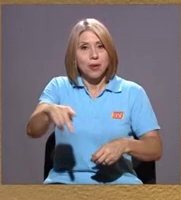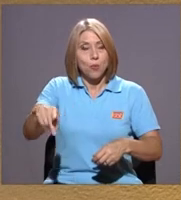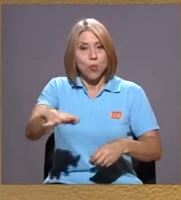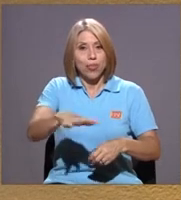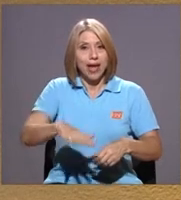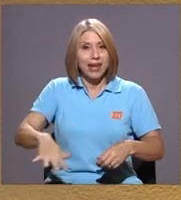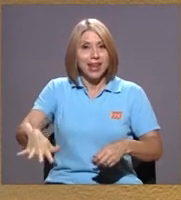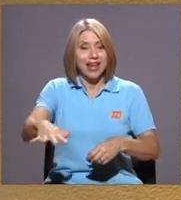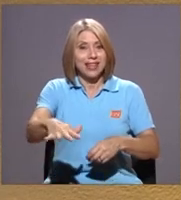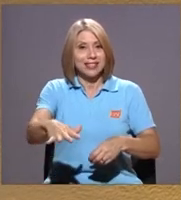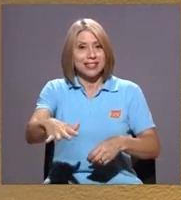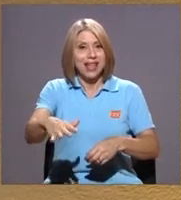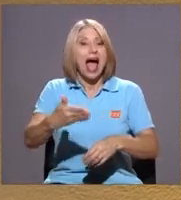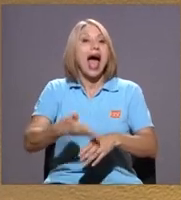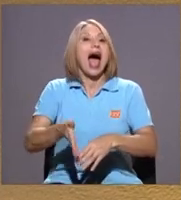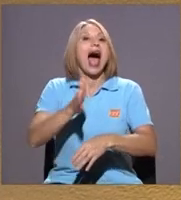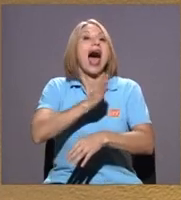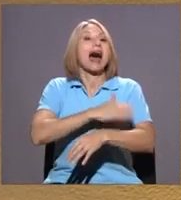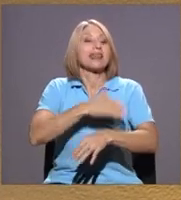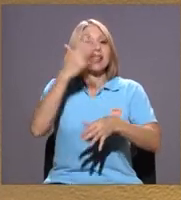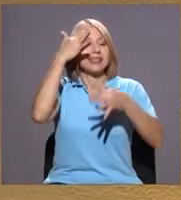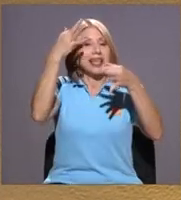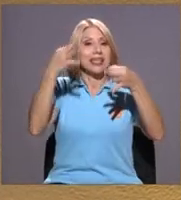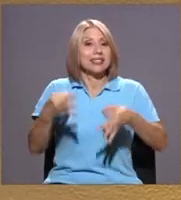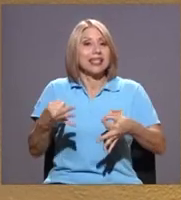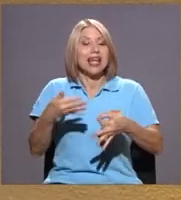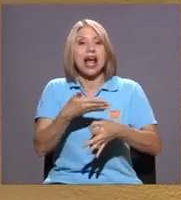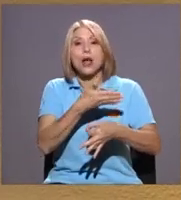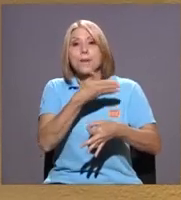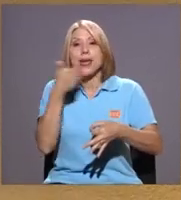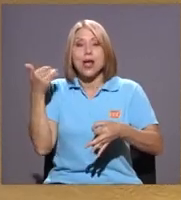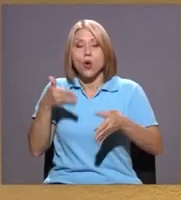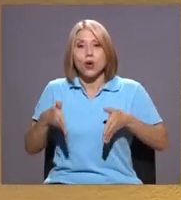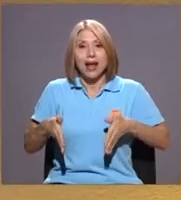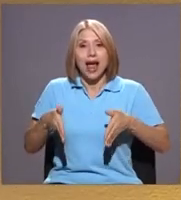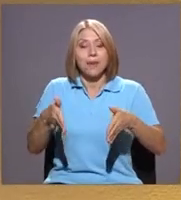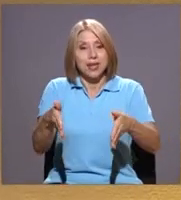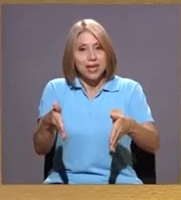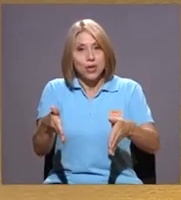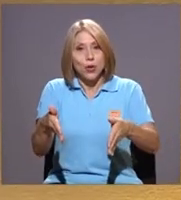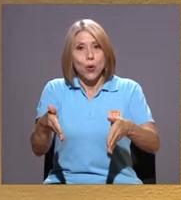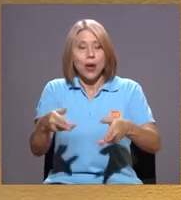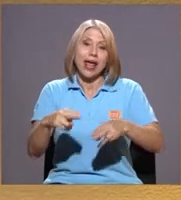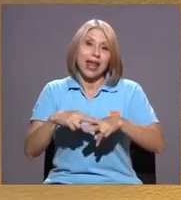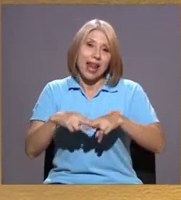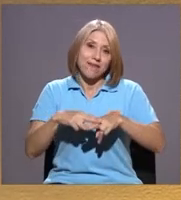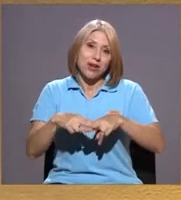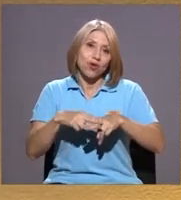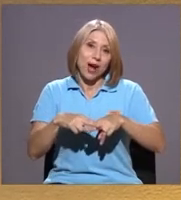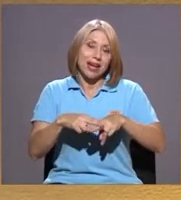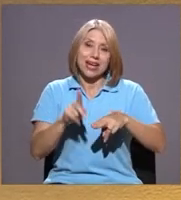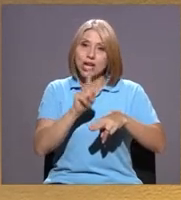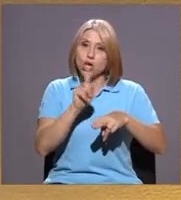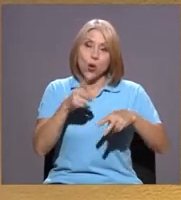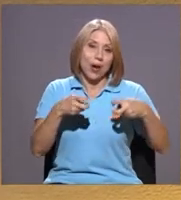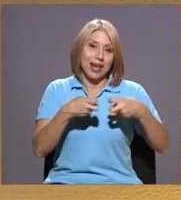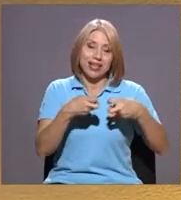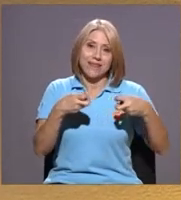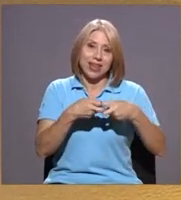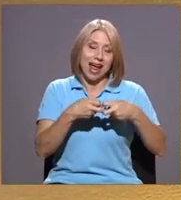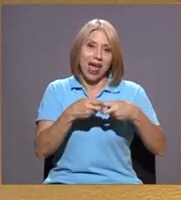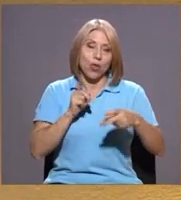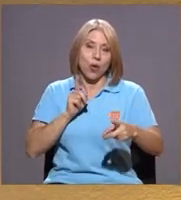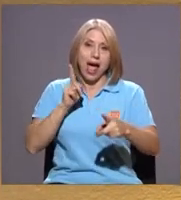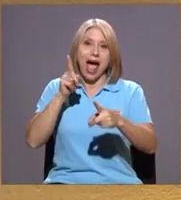que decidieran que el mejor camino era el ferrocarril no electrificado hacia